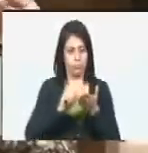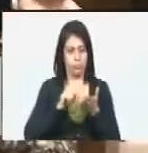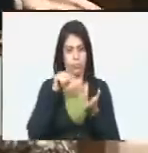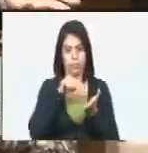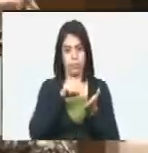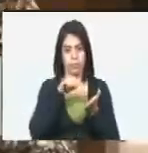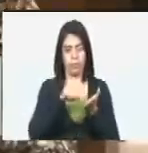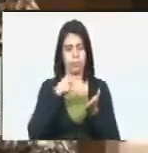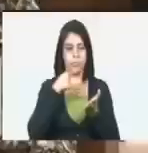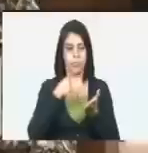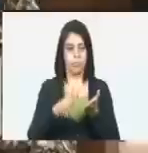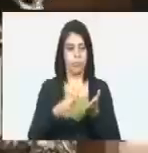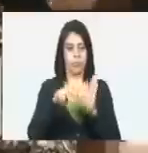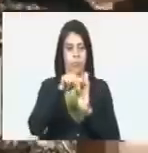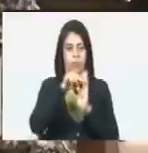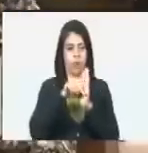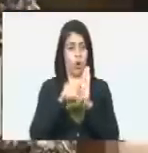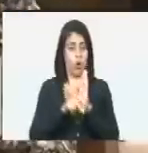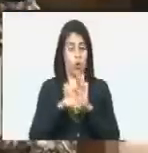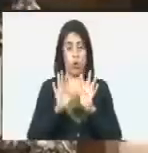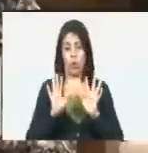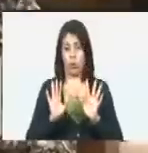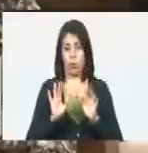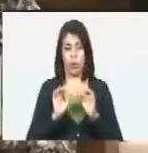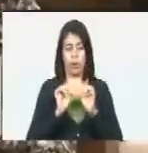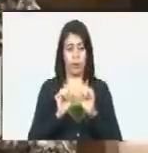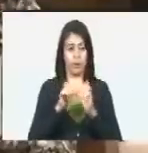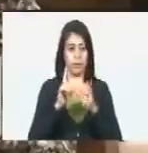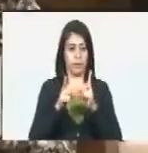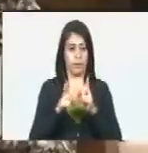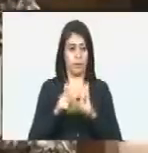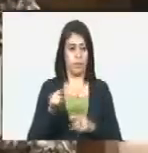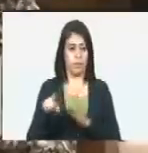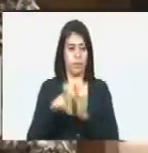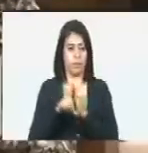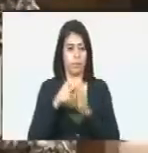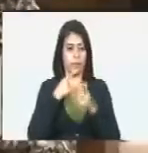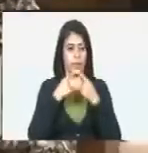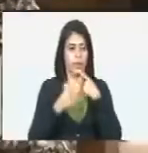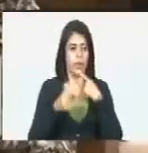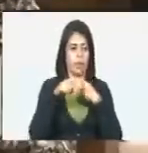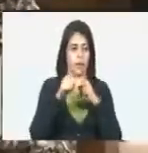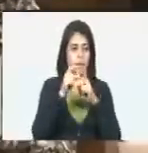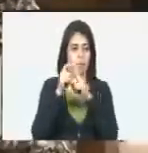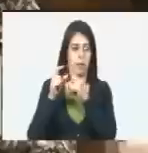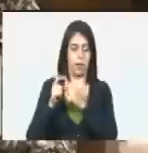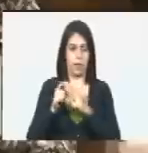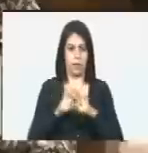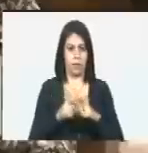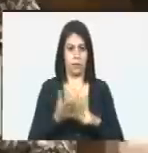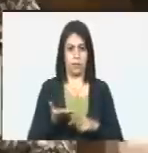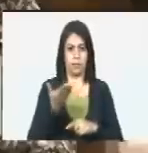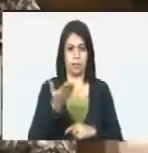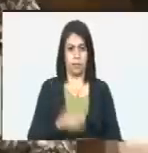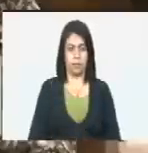La norma es la norma, dura lex sed lex, se dice en términos clásicos.